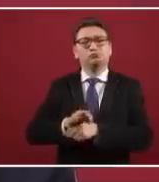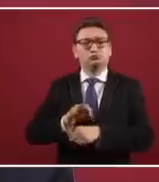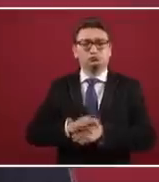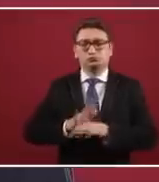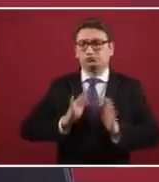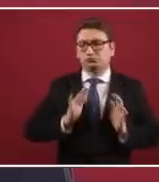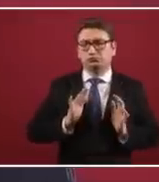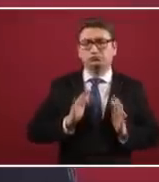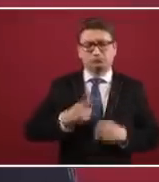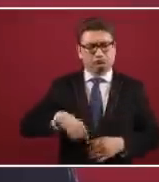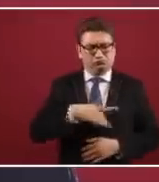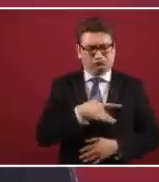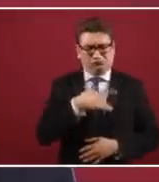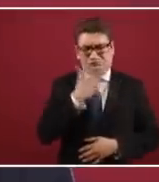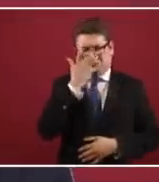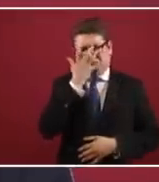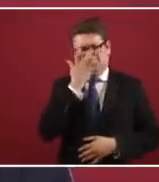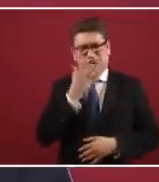la